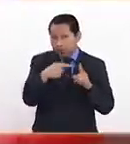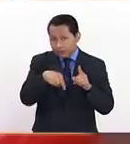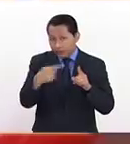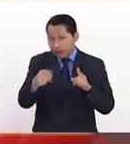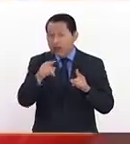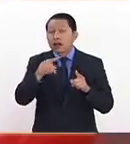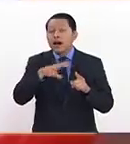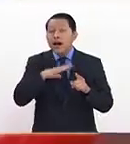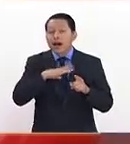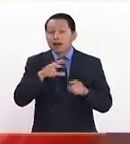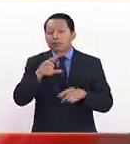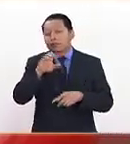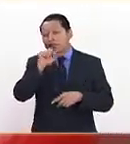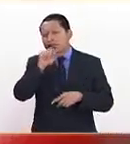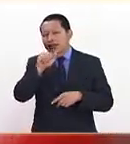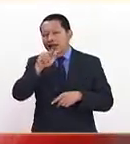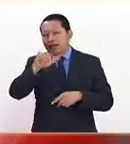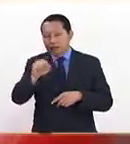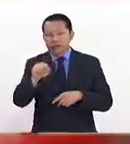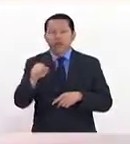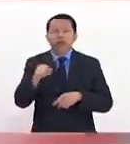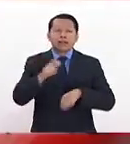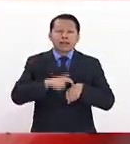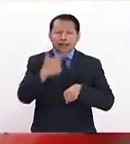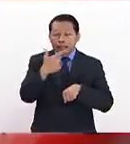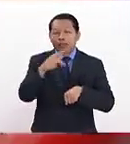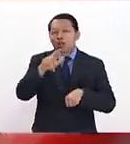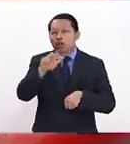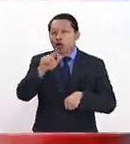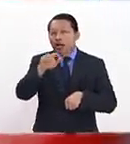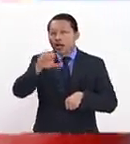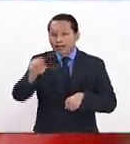ante Celtics. Y para la noche, a las 7, Rockets ante